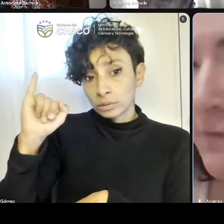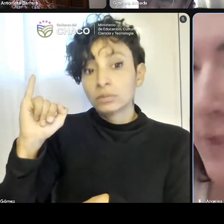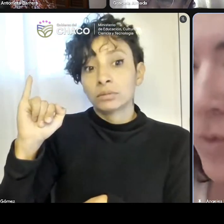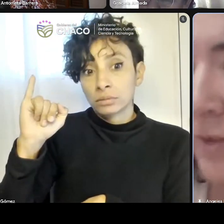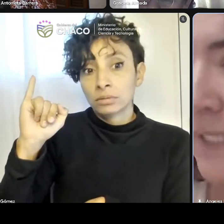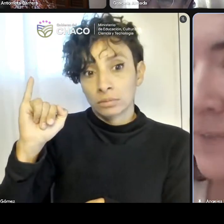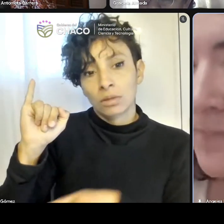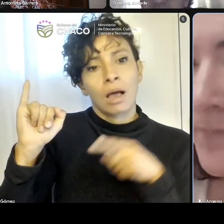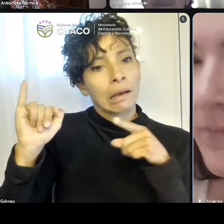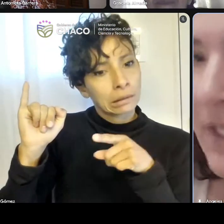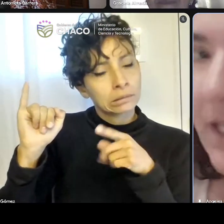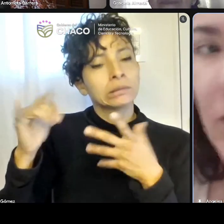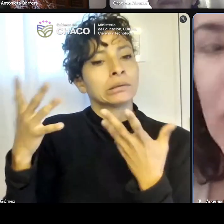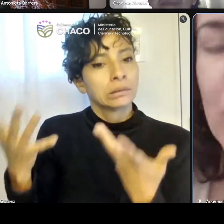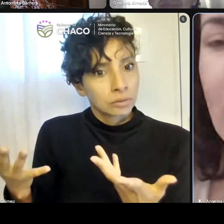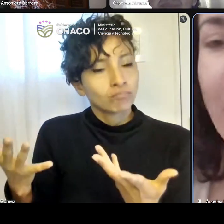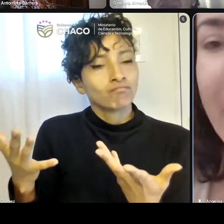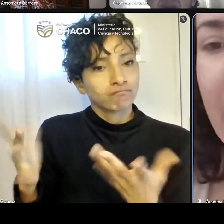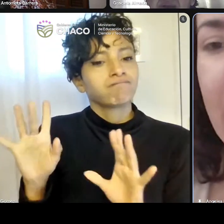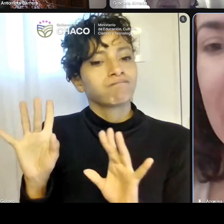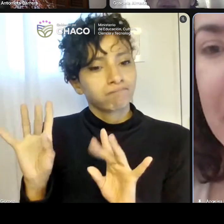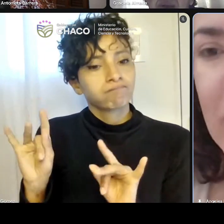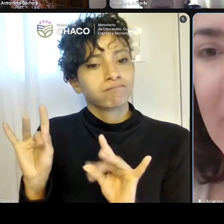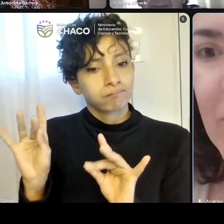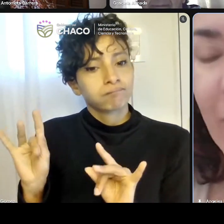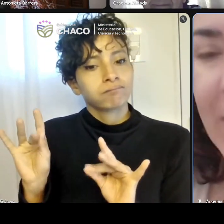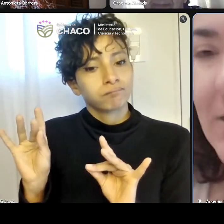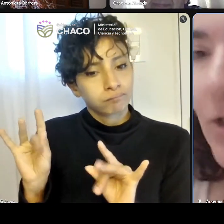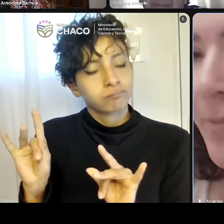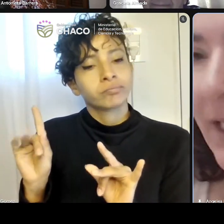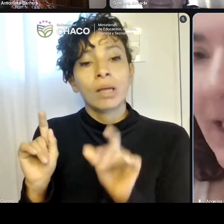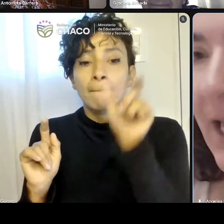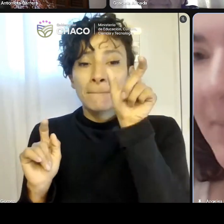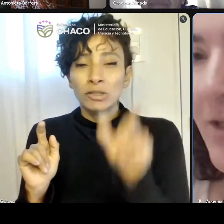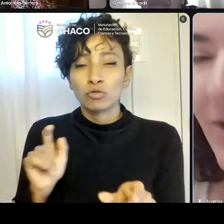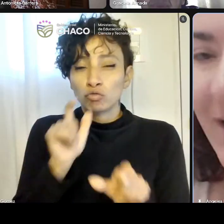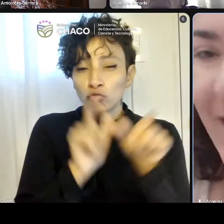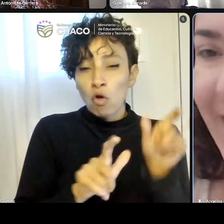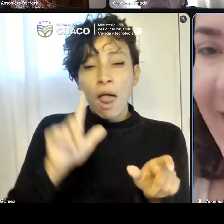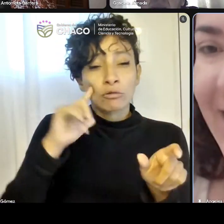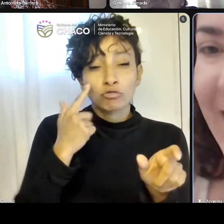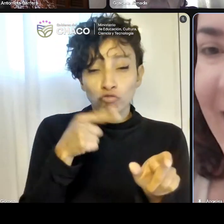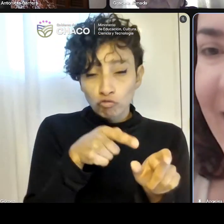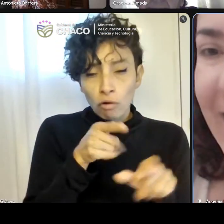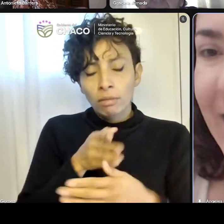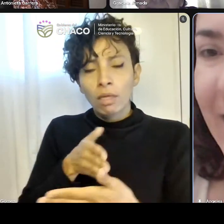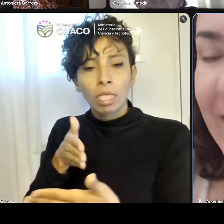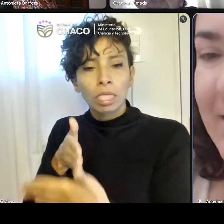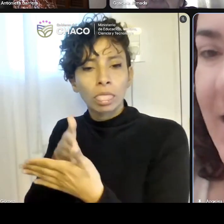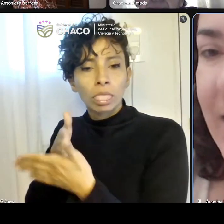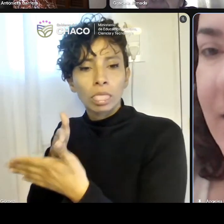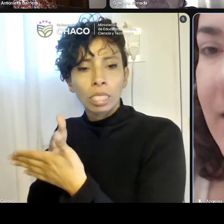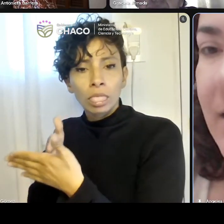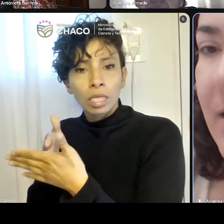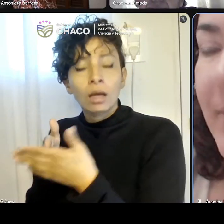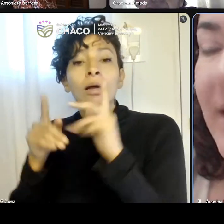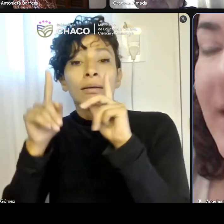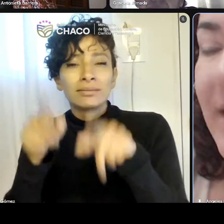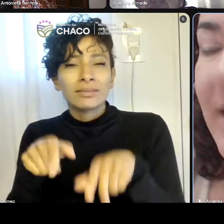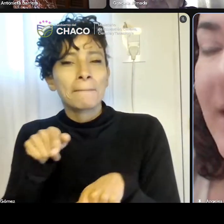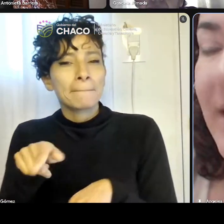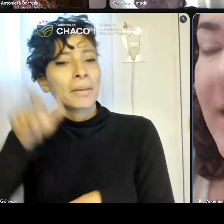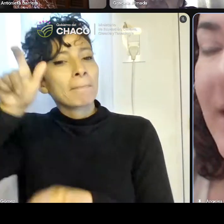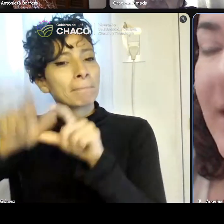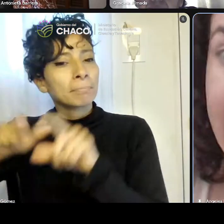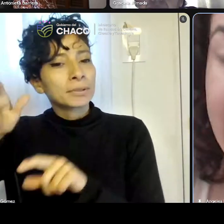una dificultad, no solo para las personas sordas, sino para las personas que sean parte